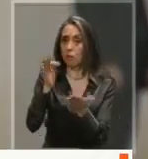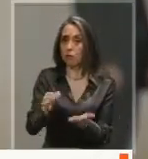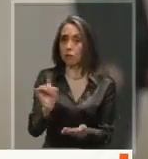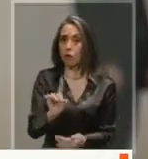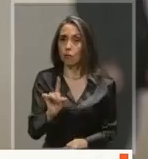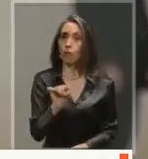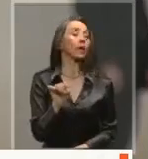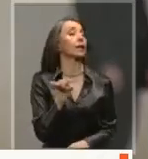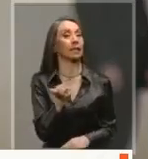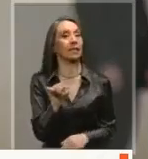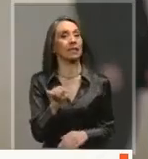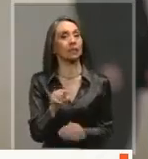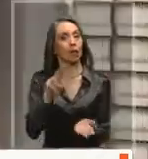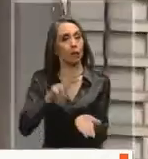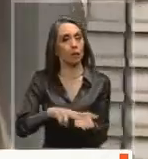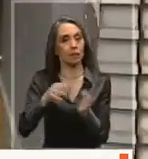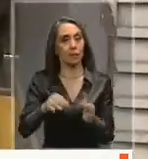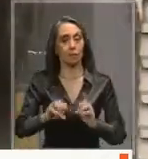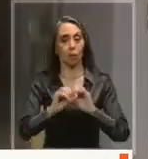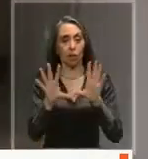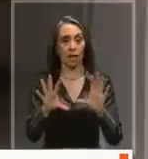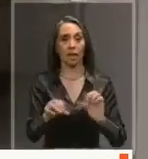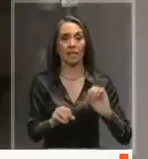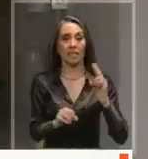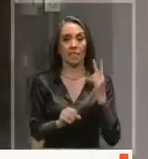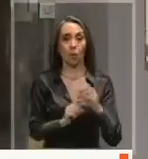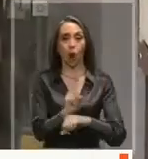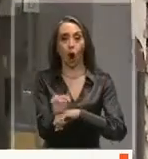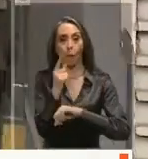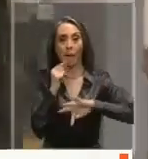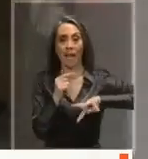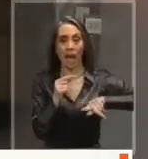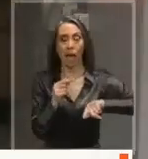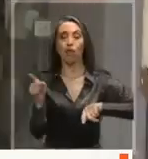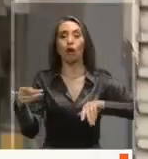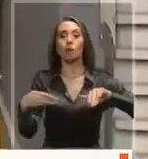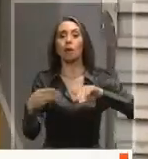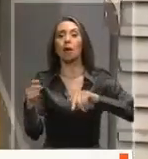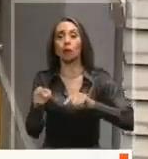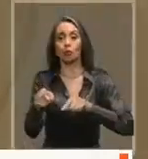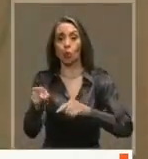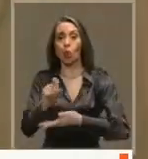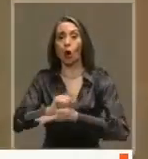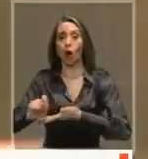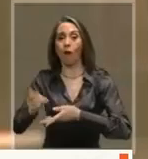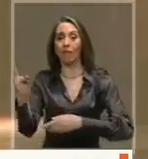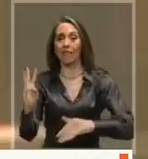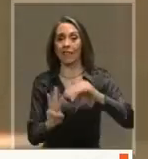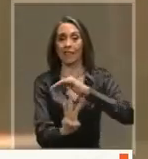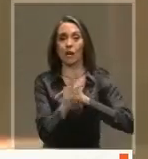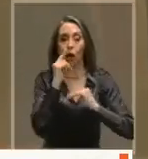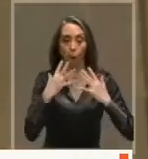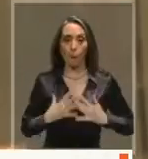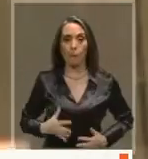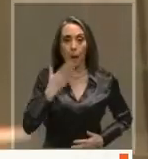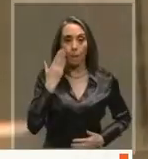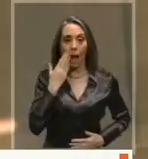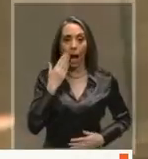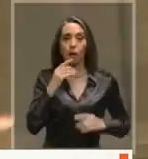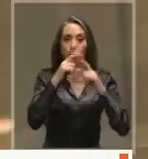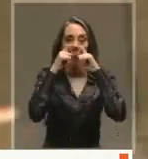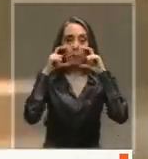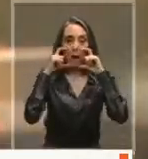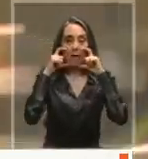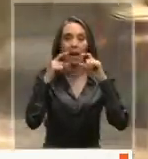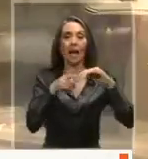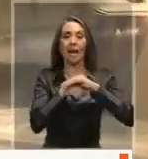esa certeza es clara. La segunda instrucción fue dejar entrar a tres personas vestidas de overoles blancos y mascarilla para que fumigaran el